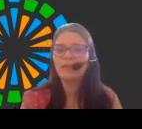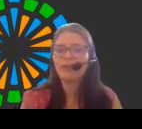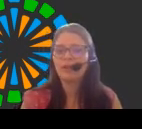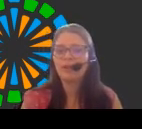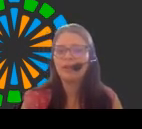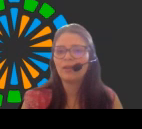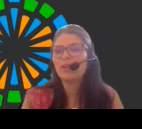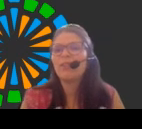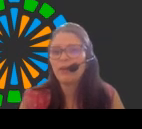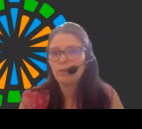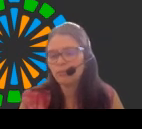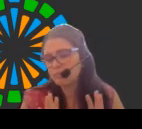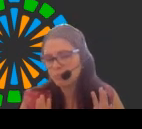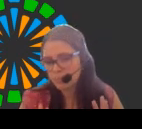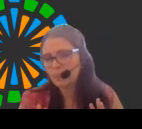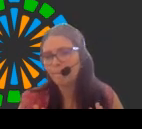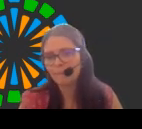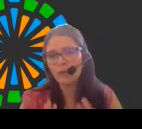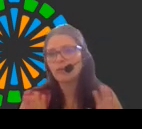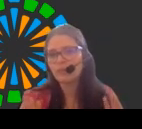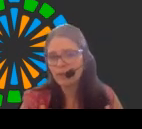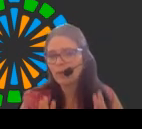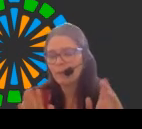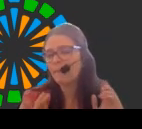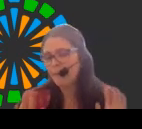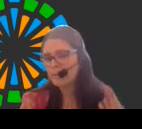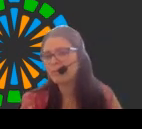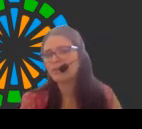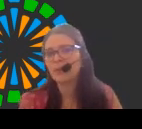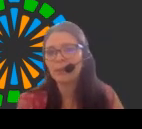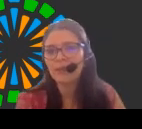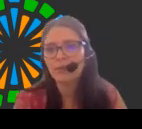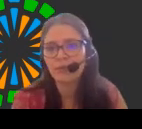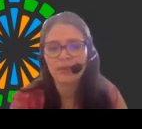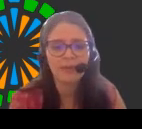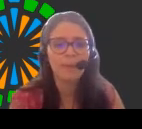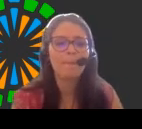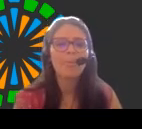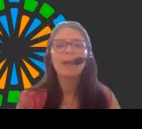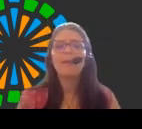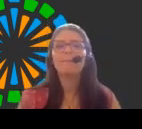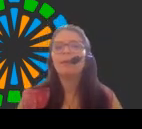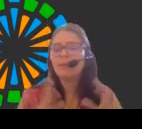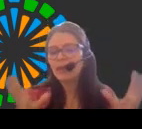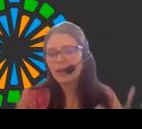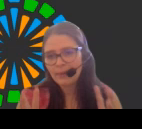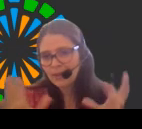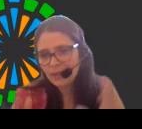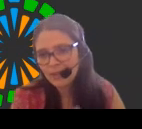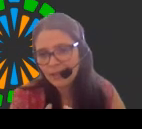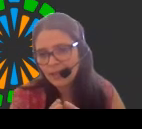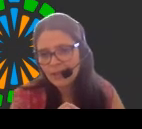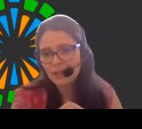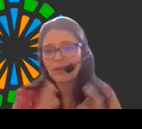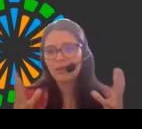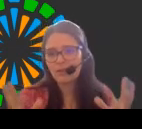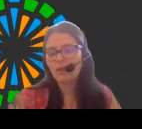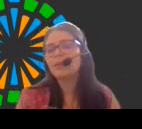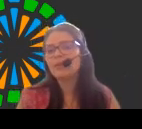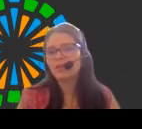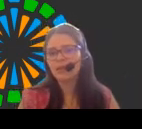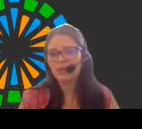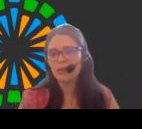a Pueden decir que que suena feo Yo lo respeto y a mí personalmente me suena feo pero médicamente y